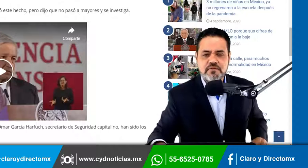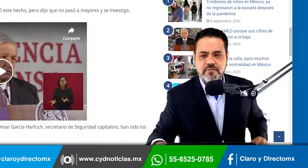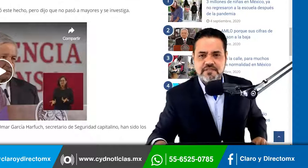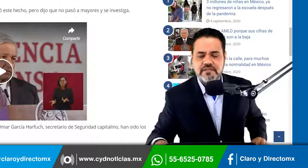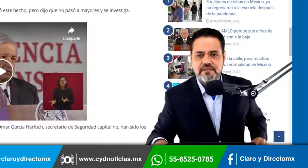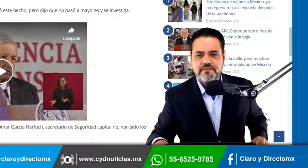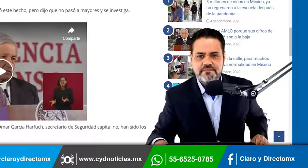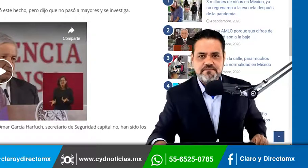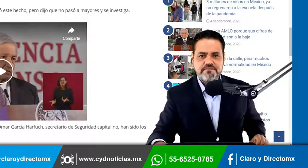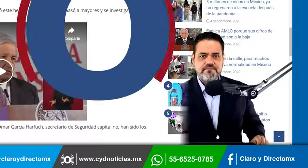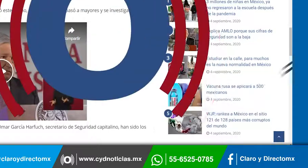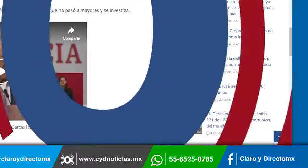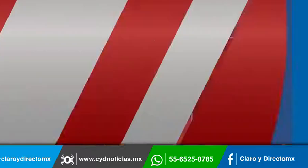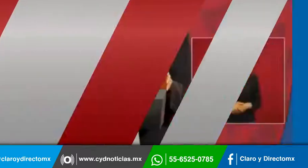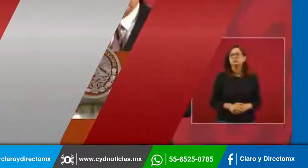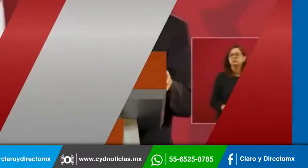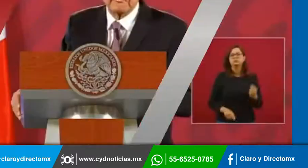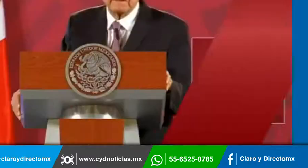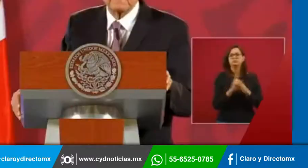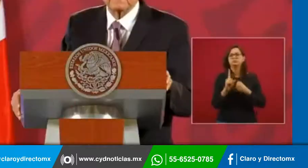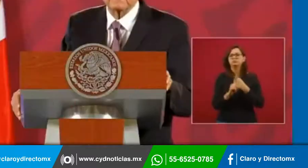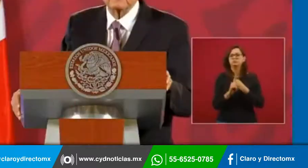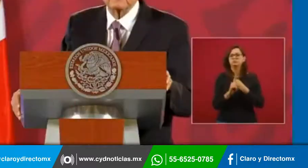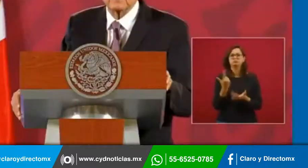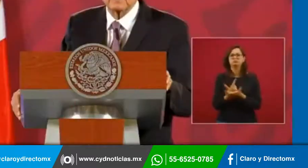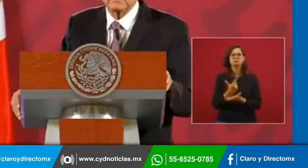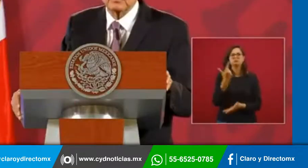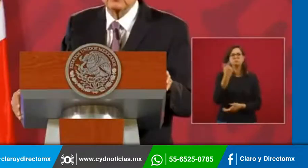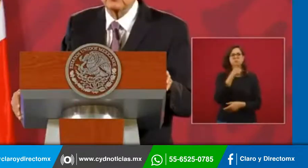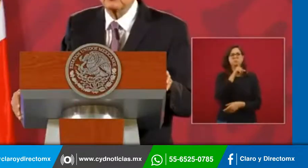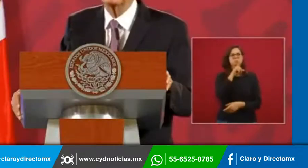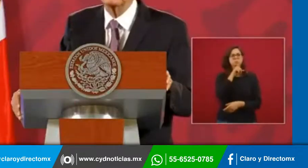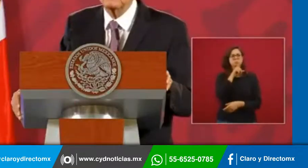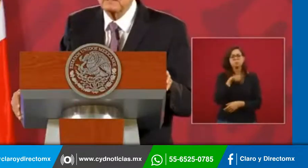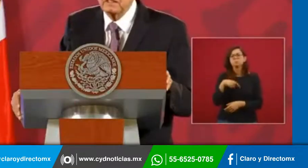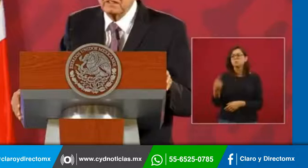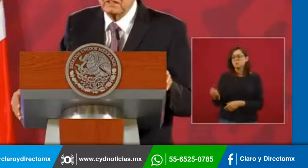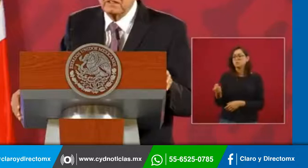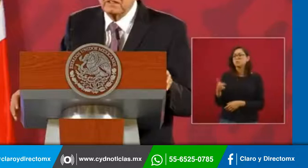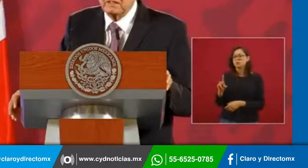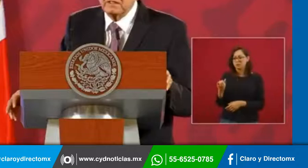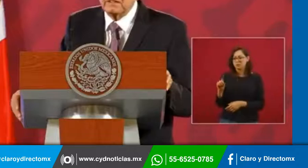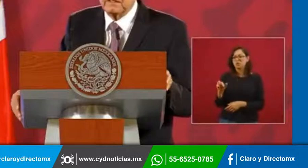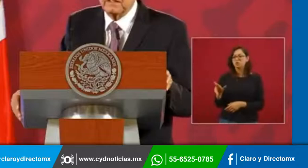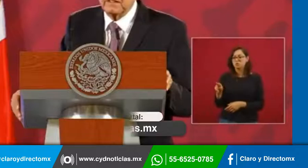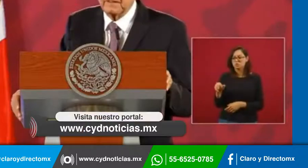Esto respondió el presidente. En el caso de Víctor Manuel, sí,